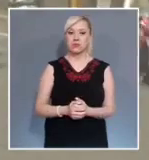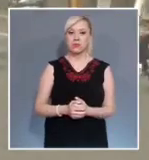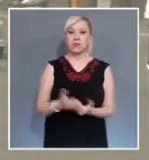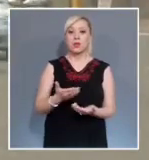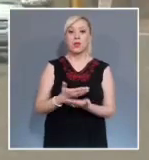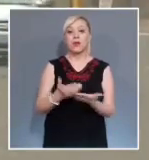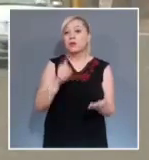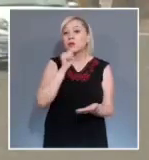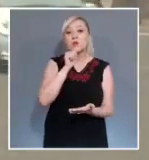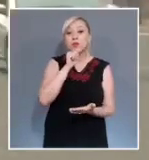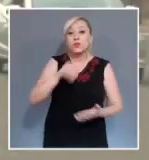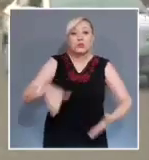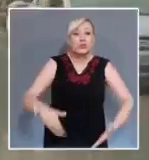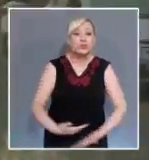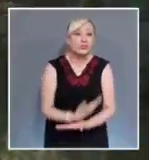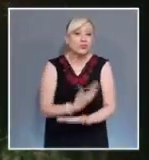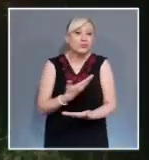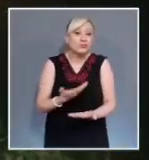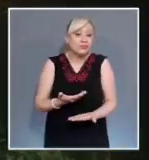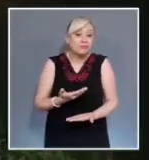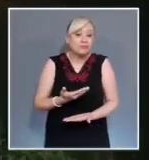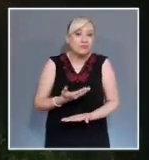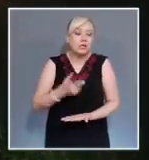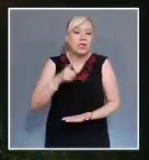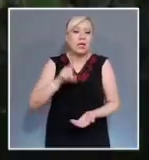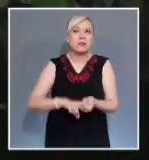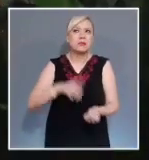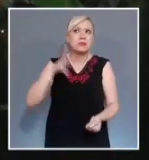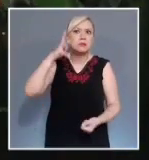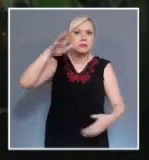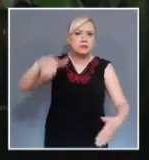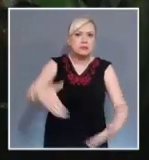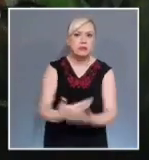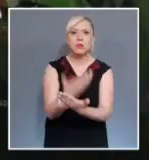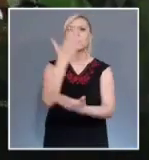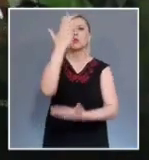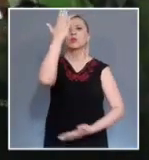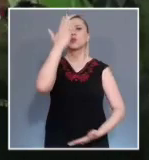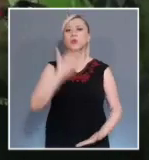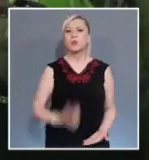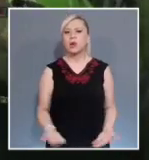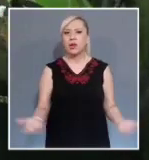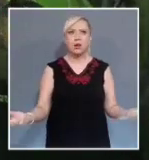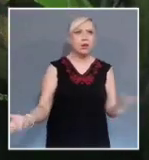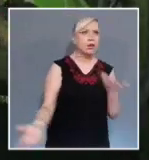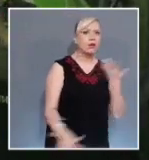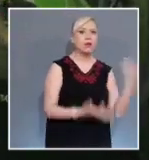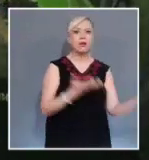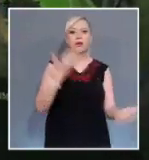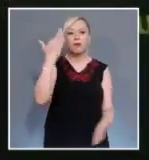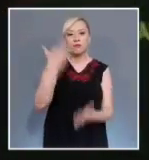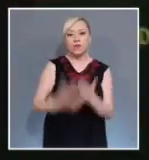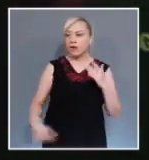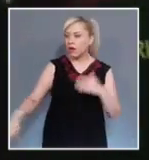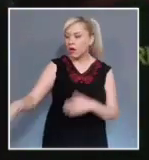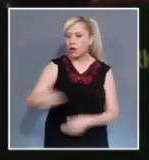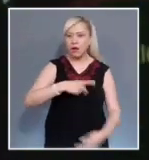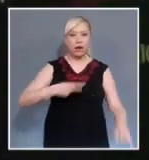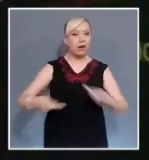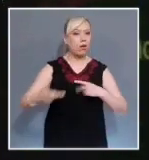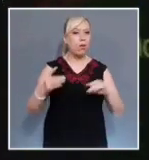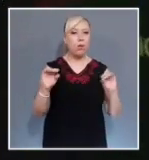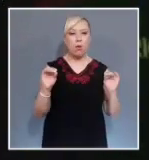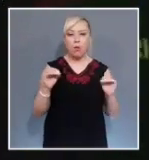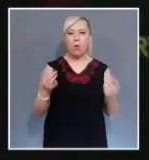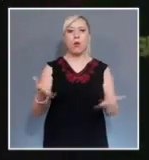nacido son ya un grupo vulnerable debido a la falta de conciencia y visión de corto plazo de Estados empresas y población sobre